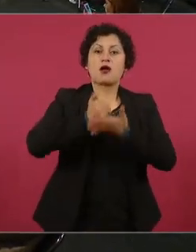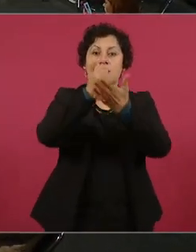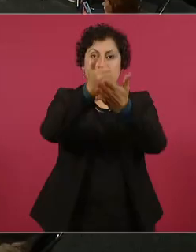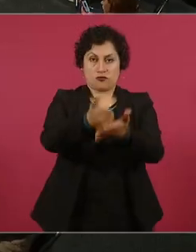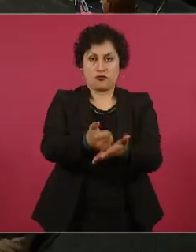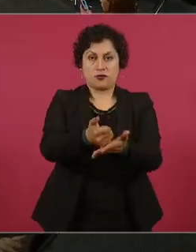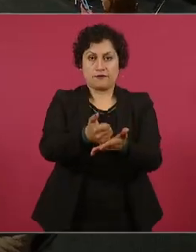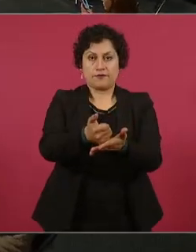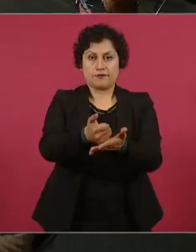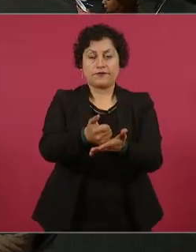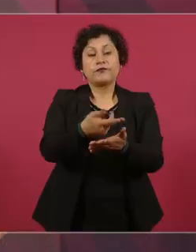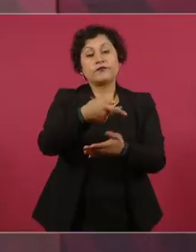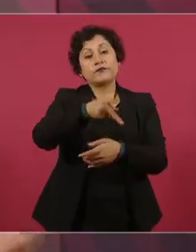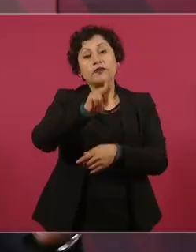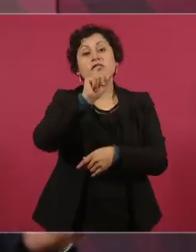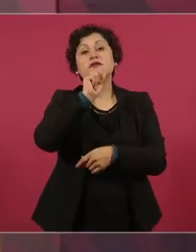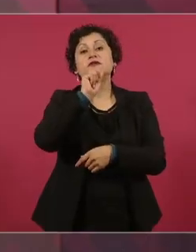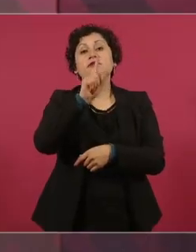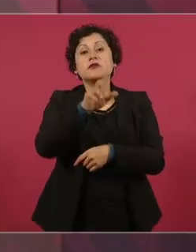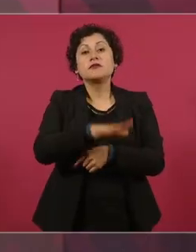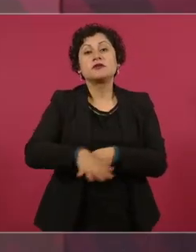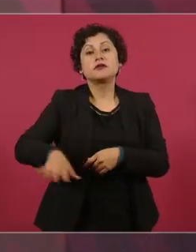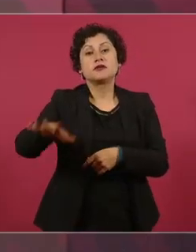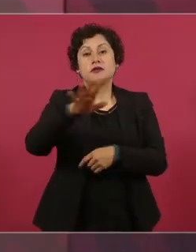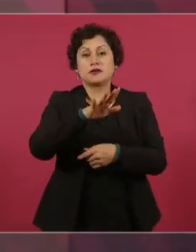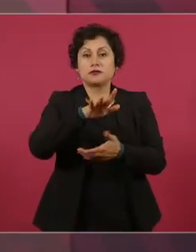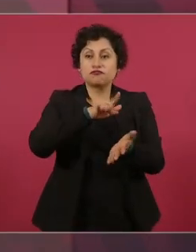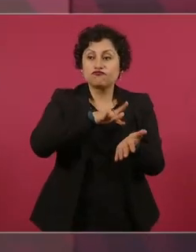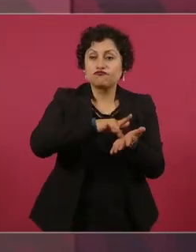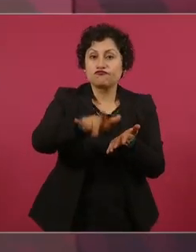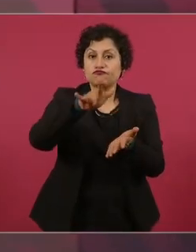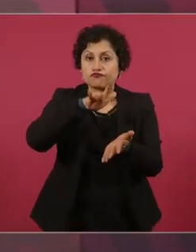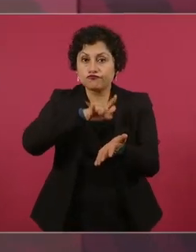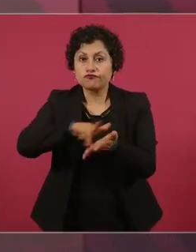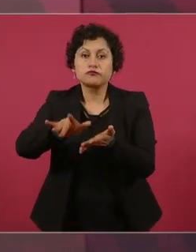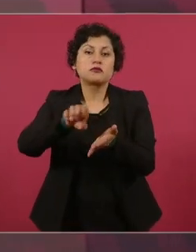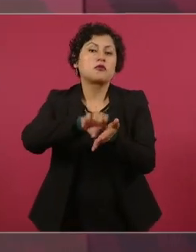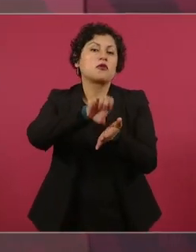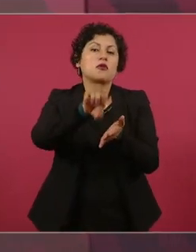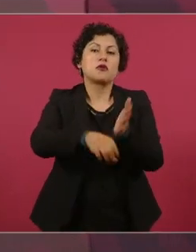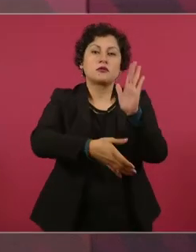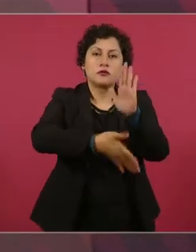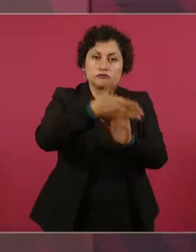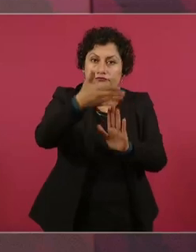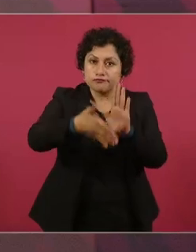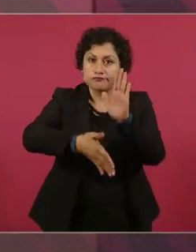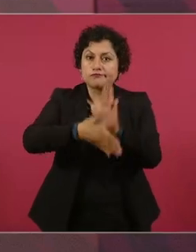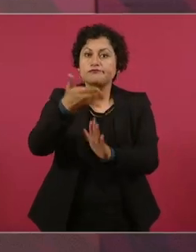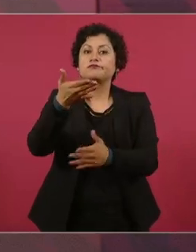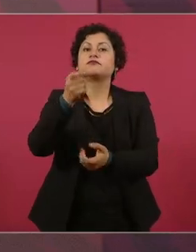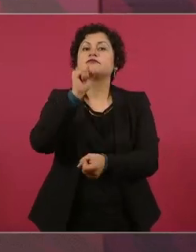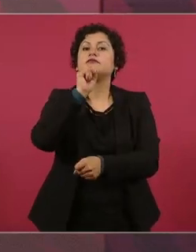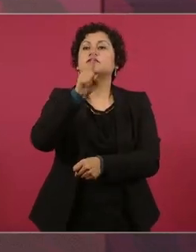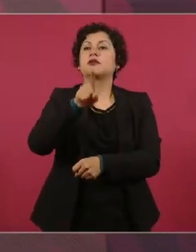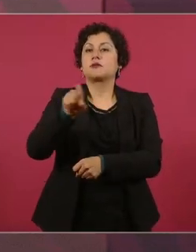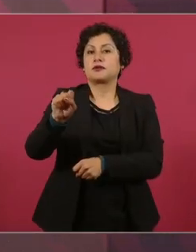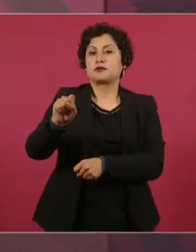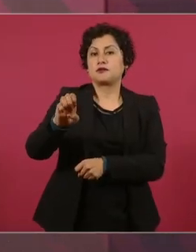obras, el que nos ayude Marina en el Tren del Istmo,